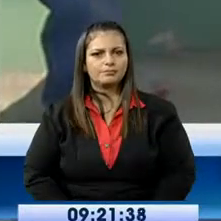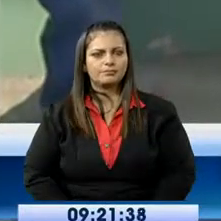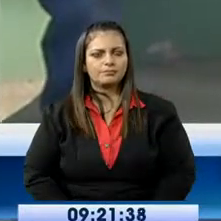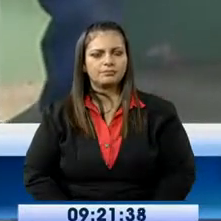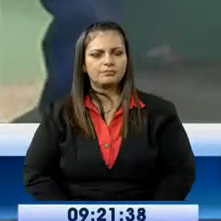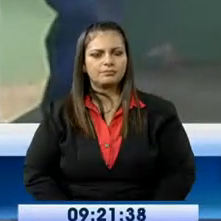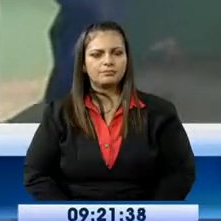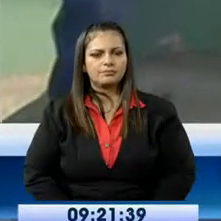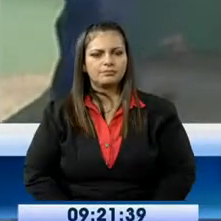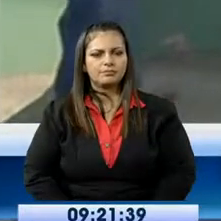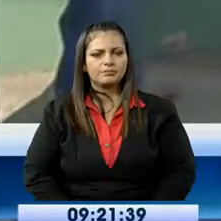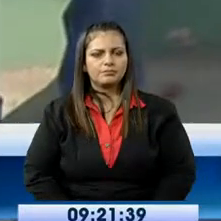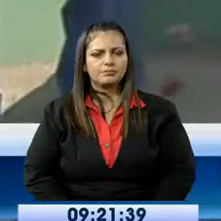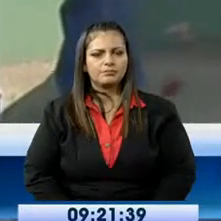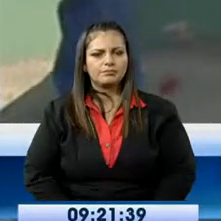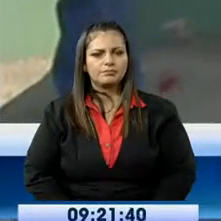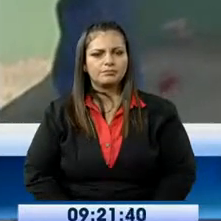no hay